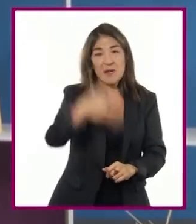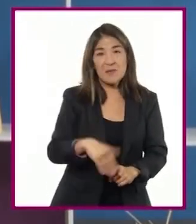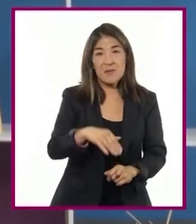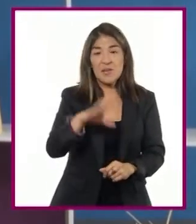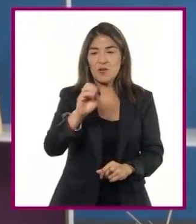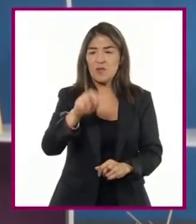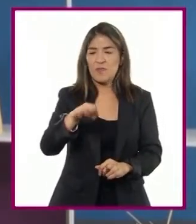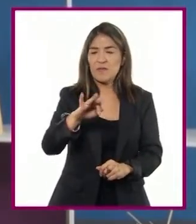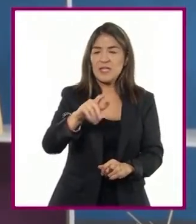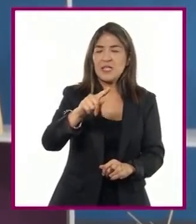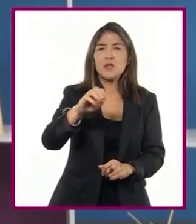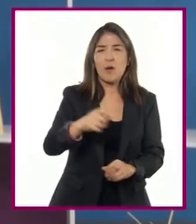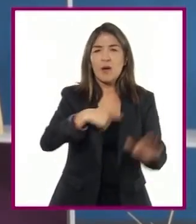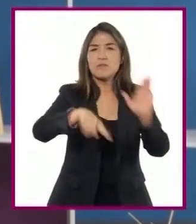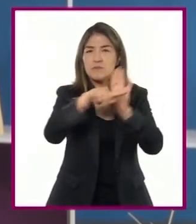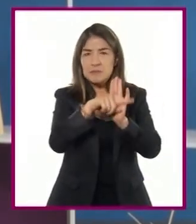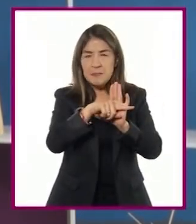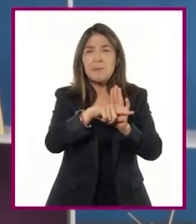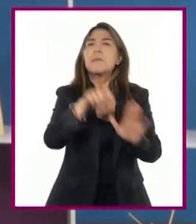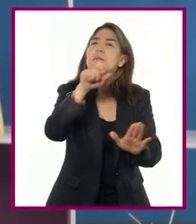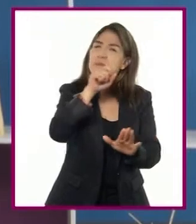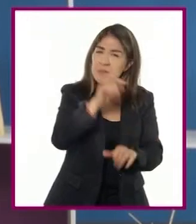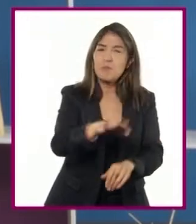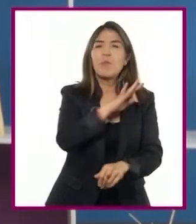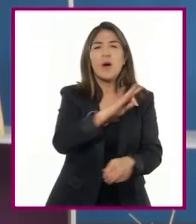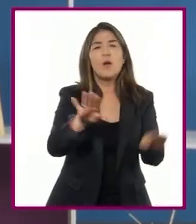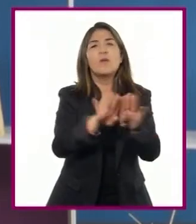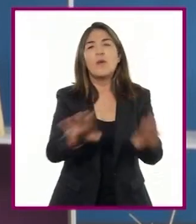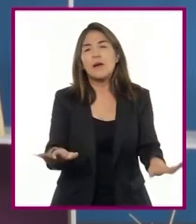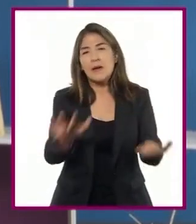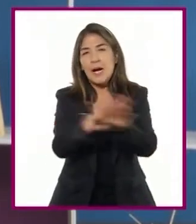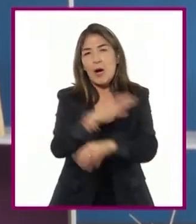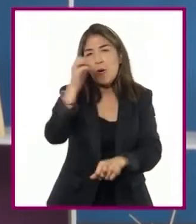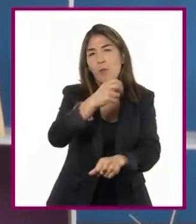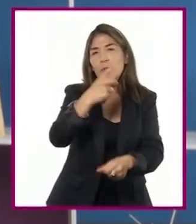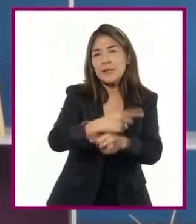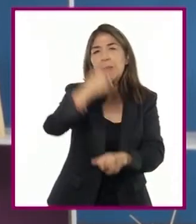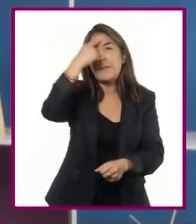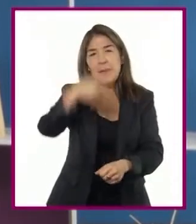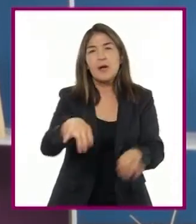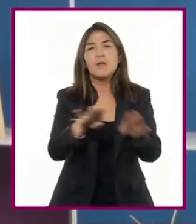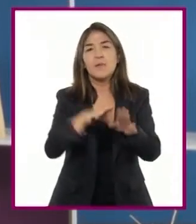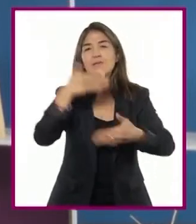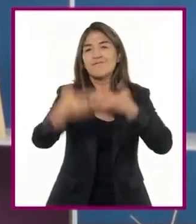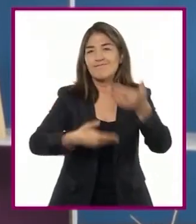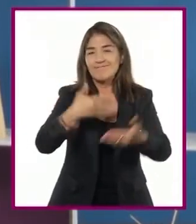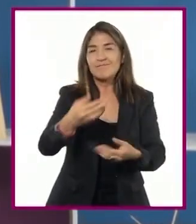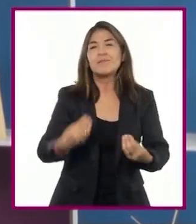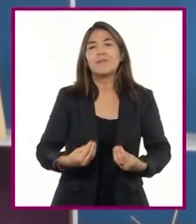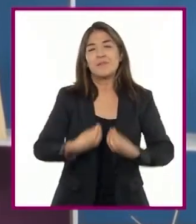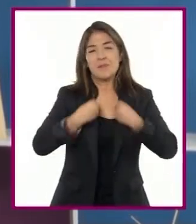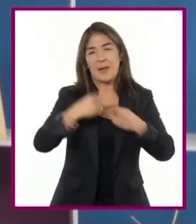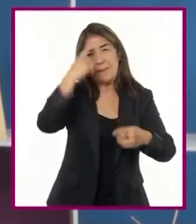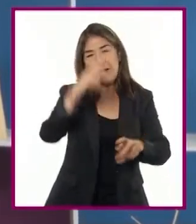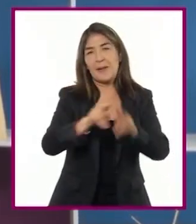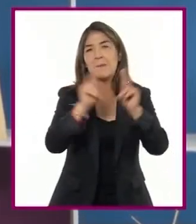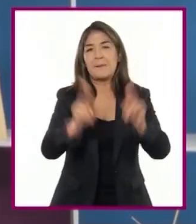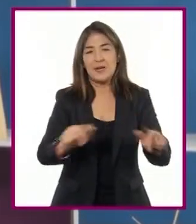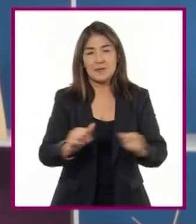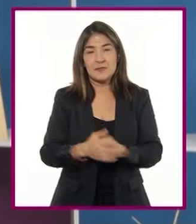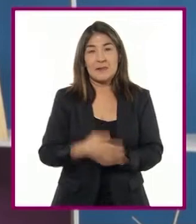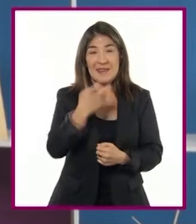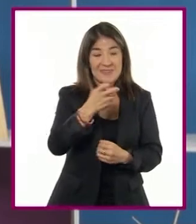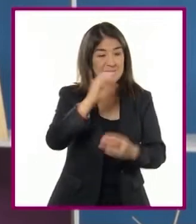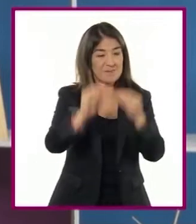se presentan también como una oportunidad para vivir mejor a través de acciones congruentes con la paz. El conflicto tiene que